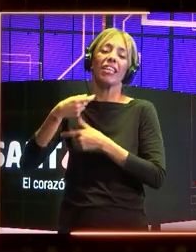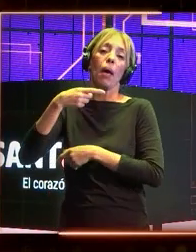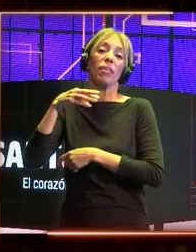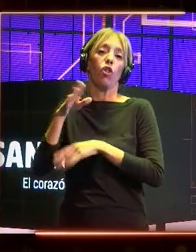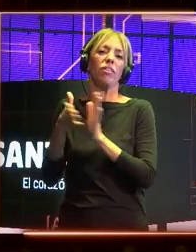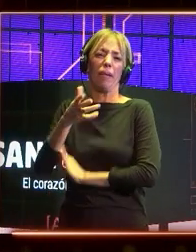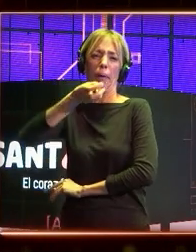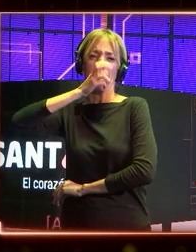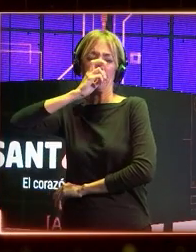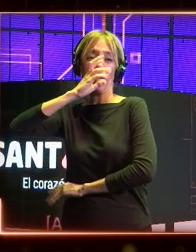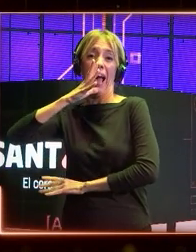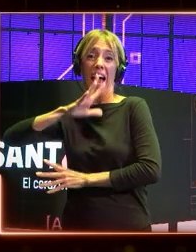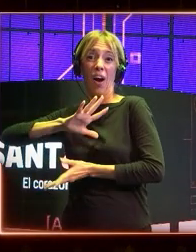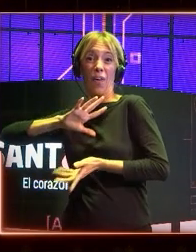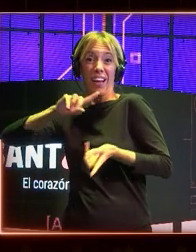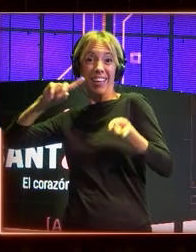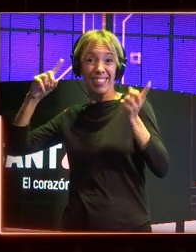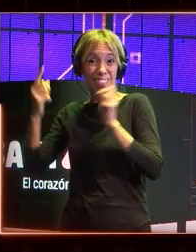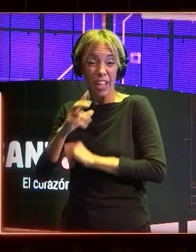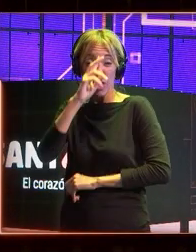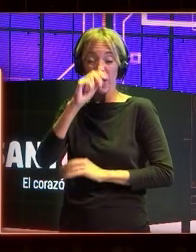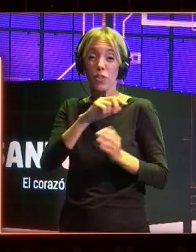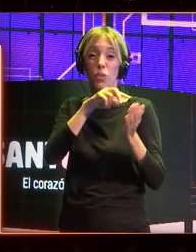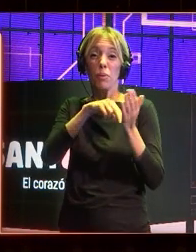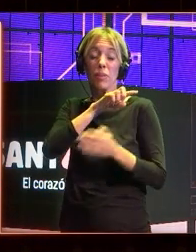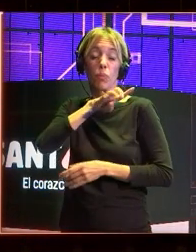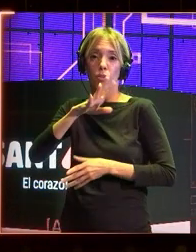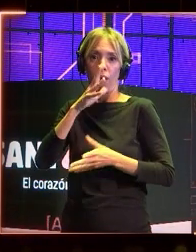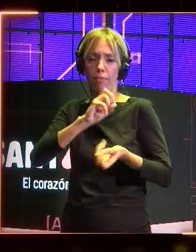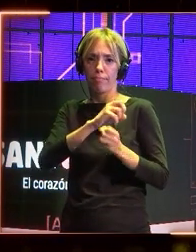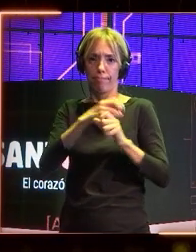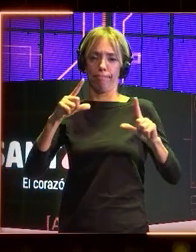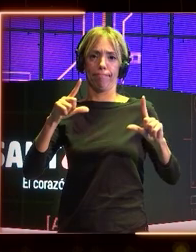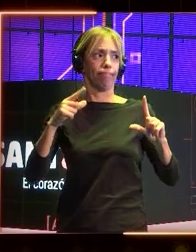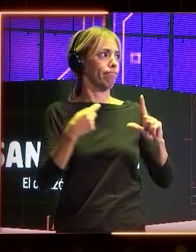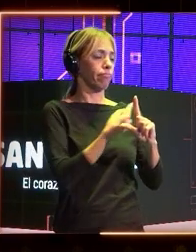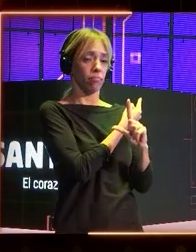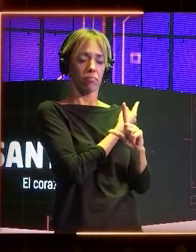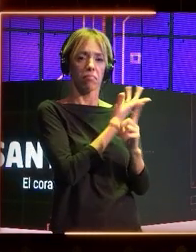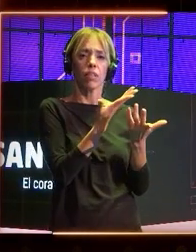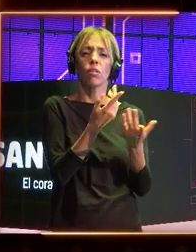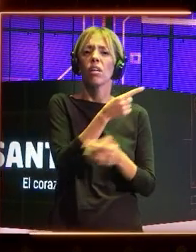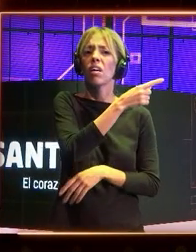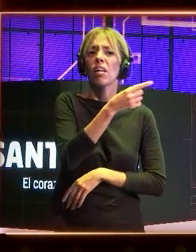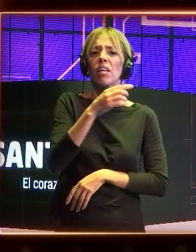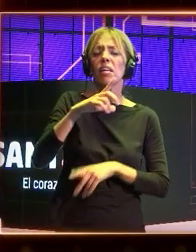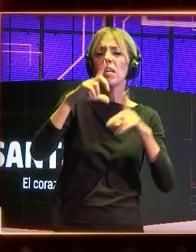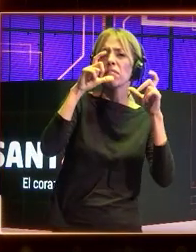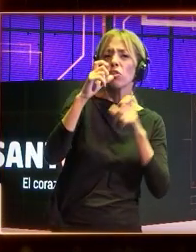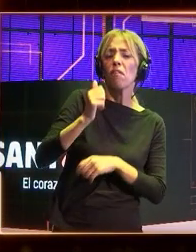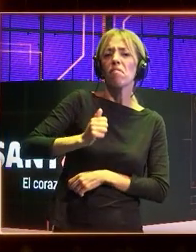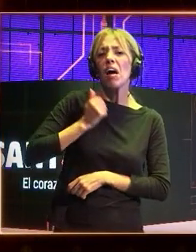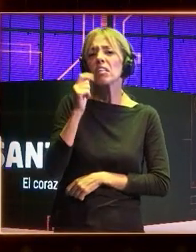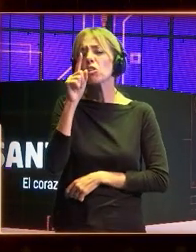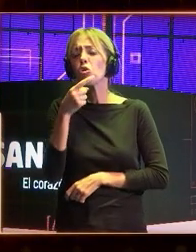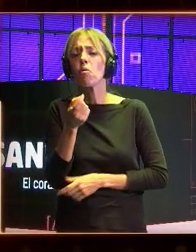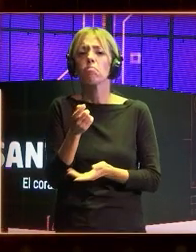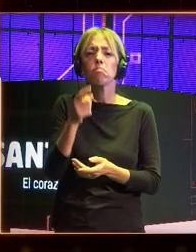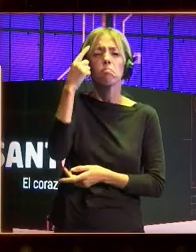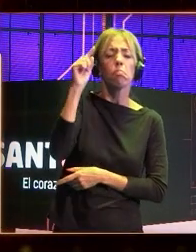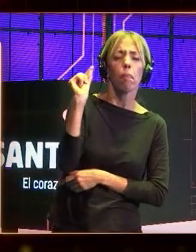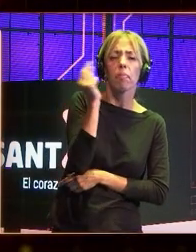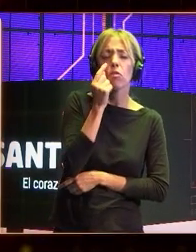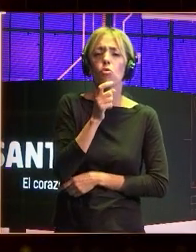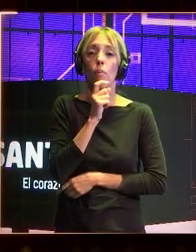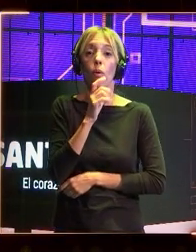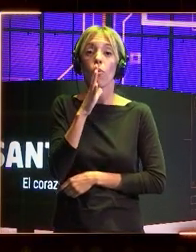2024 el resultado es este de aquí vale Y cómo podemos saber que esta imagen es falsa Pues porque a la a la mujer le